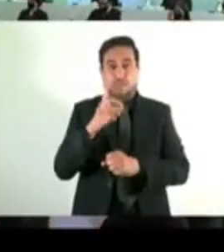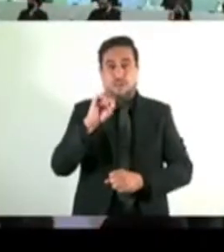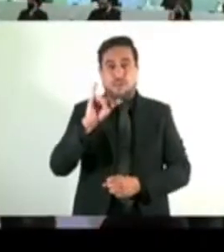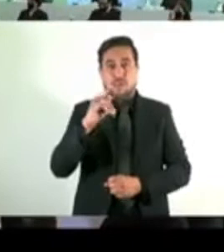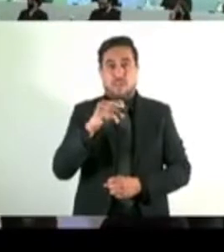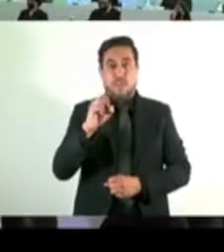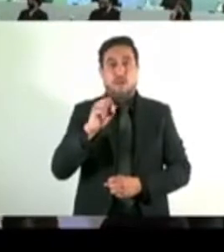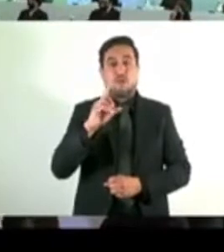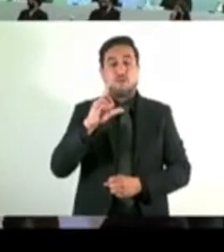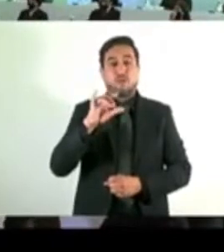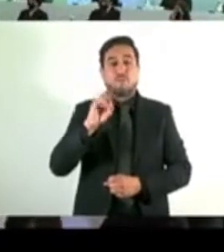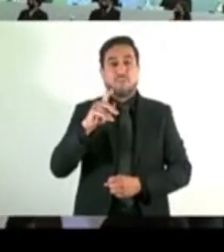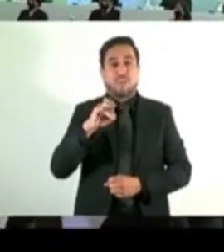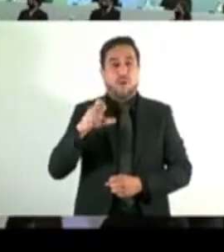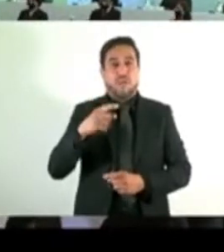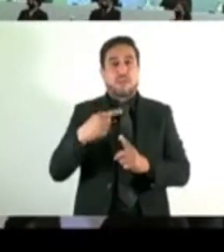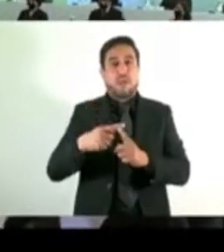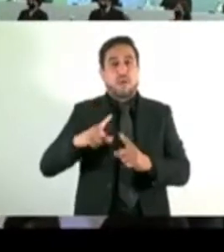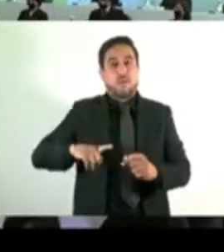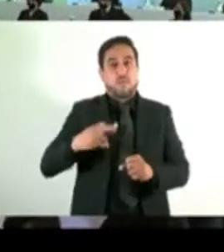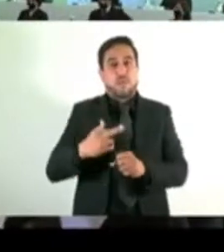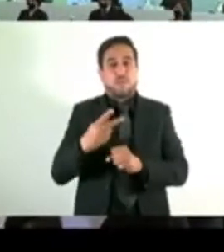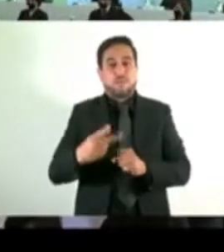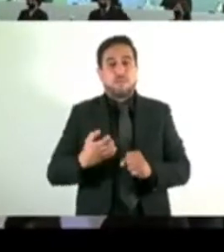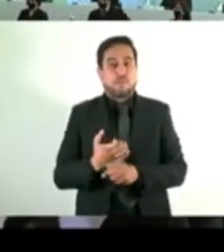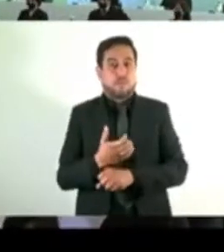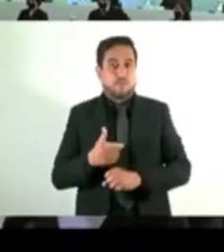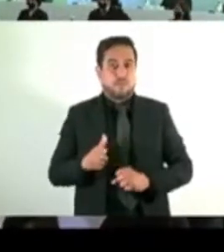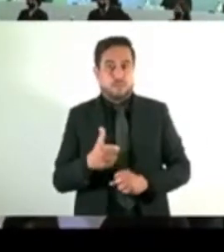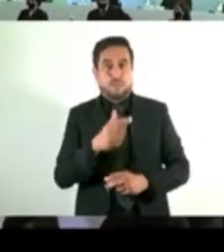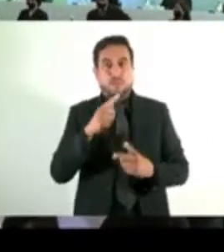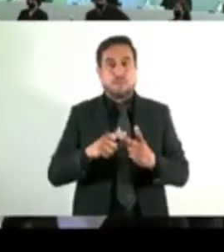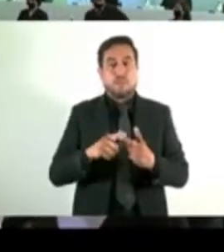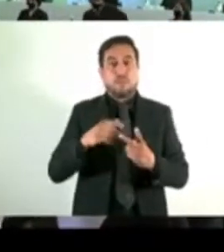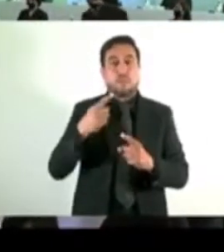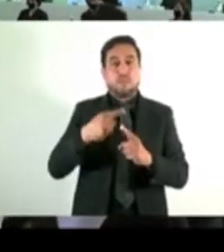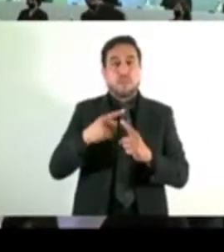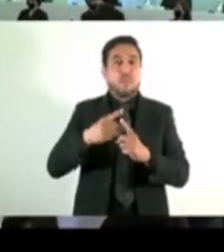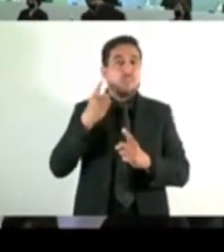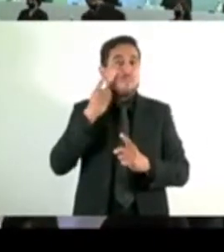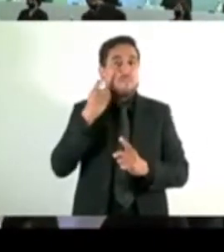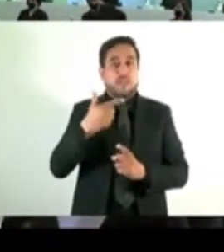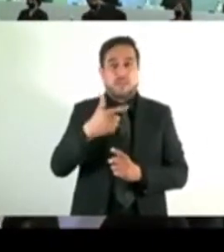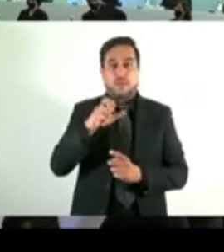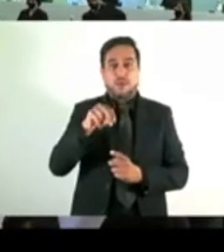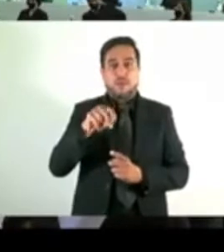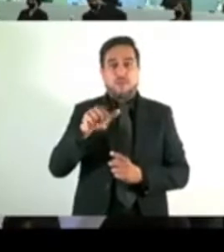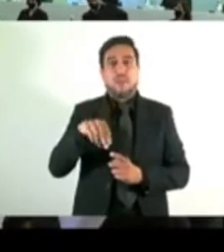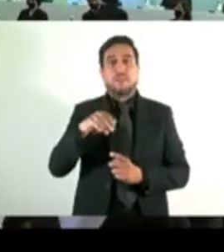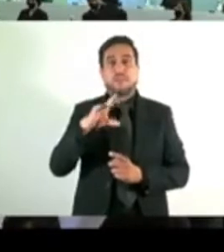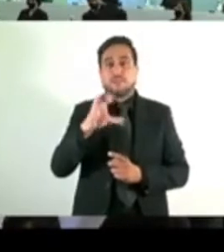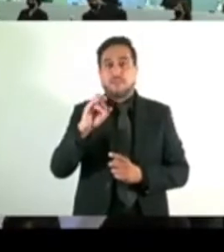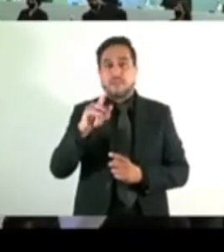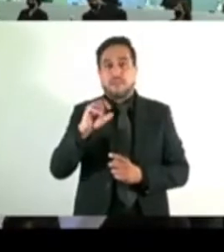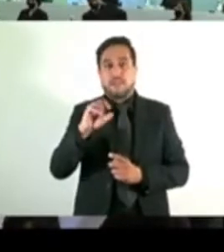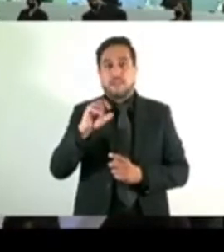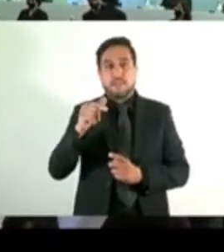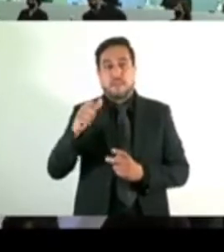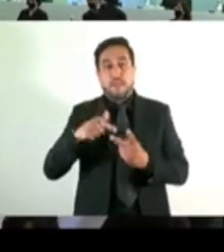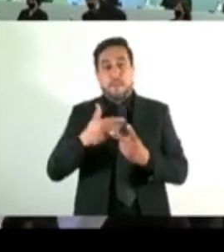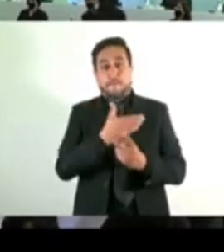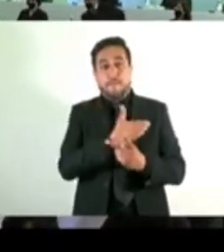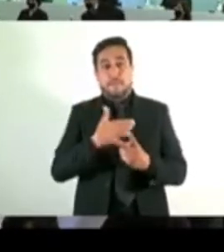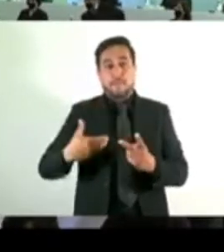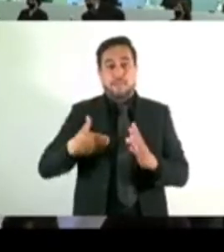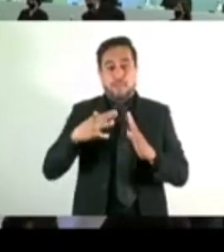Vallejo, gobernador constitucional del Estado de Guanajuato, y el diputado Germán Cervantes Vega, presidente del